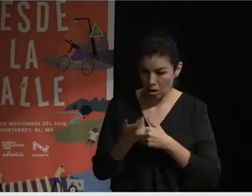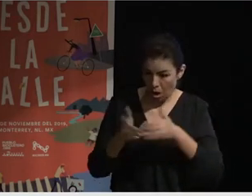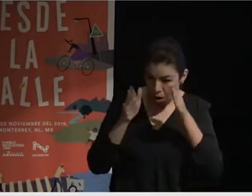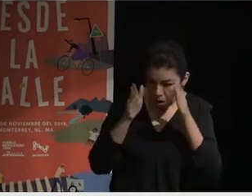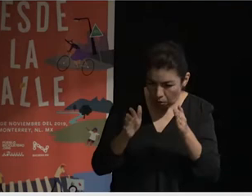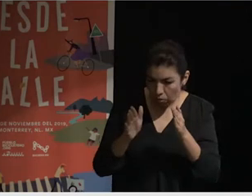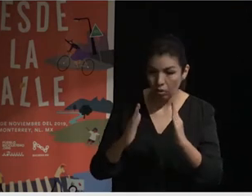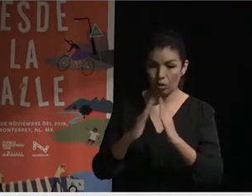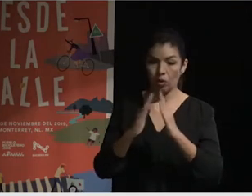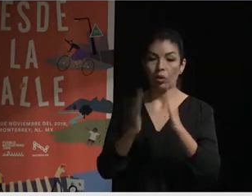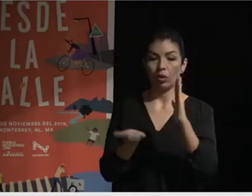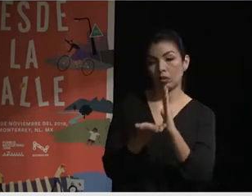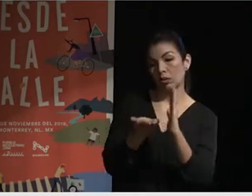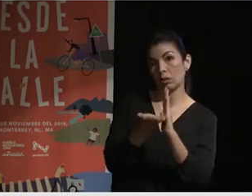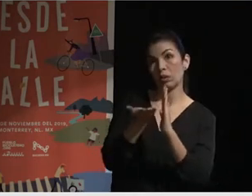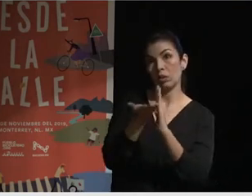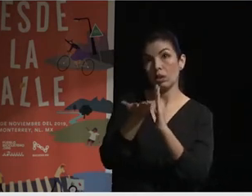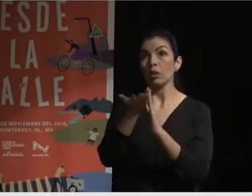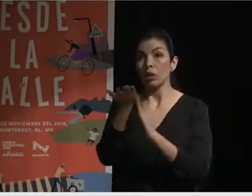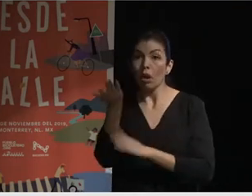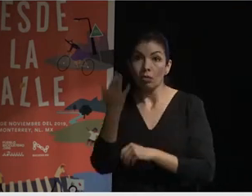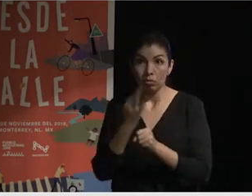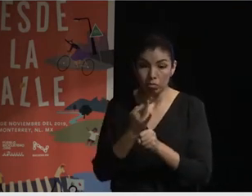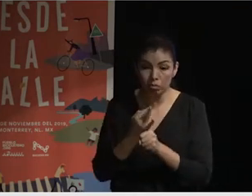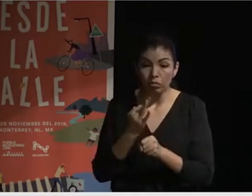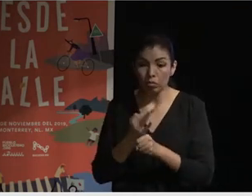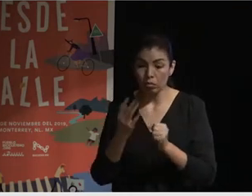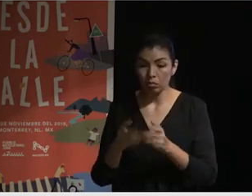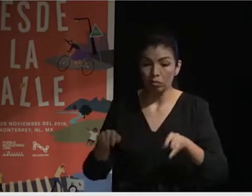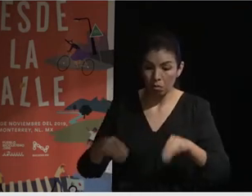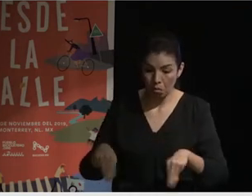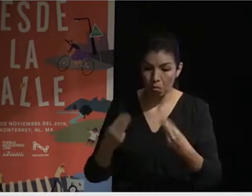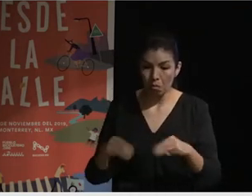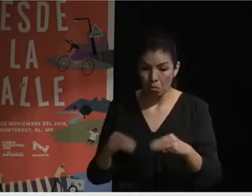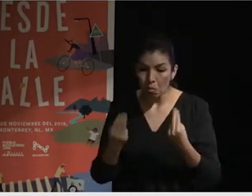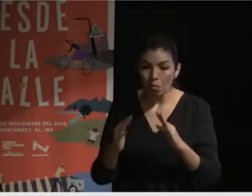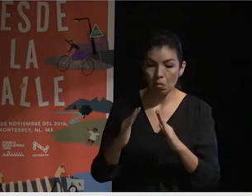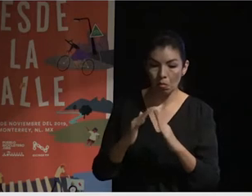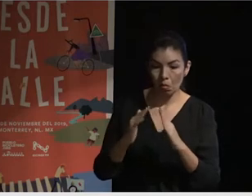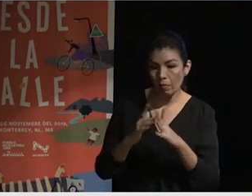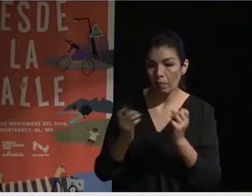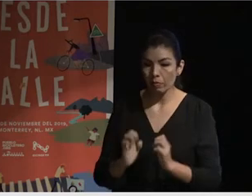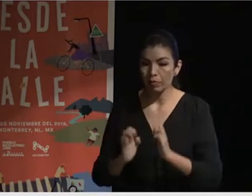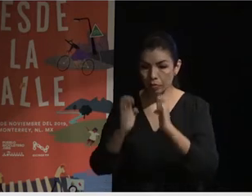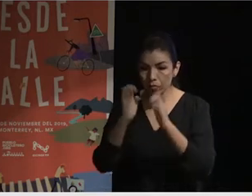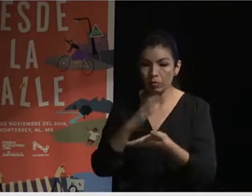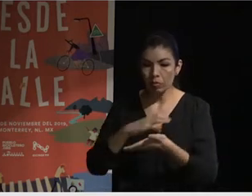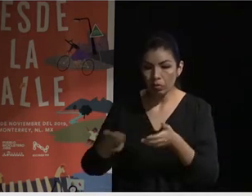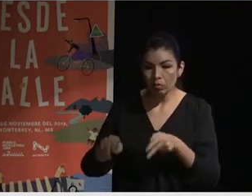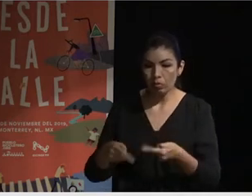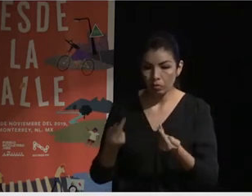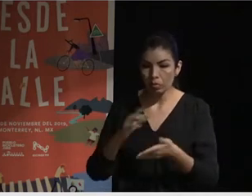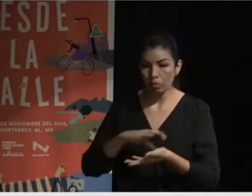inmobiliario, que está llegando a tener cada vez más peso, y estamos incluso en los 90 en Estados Unidos, aquí ni